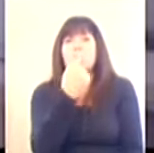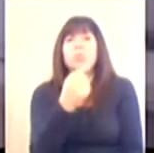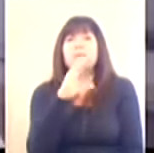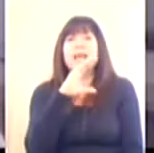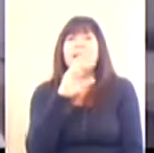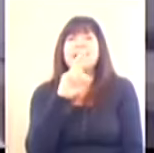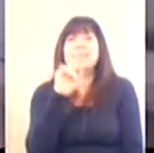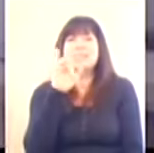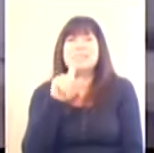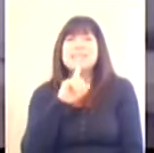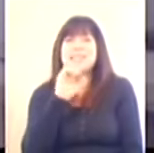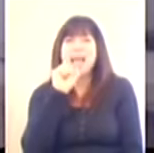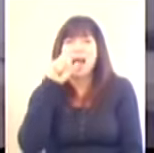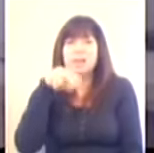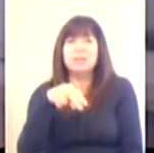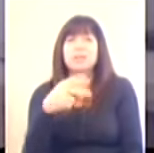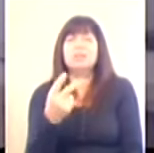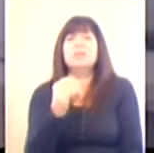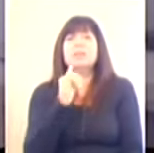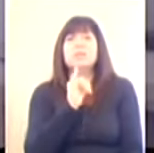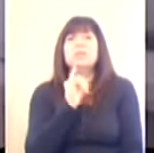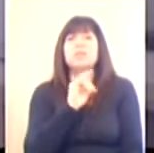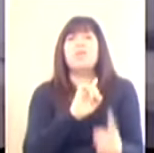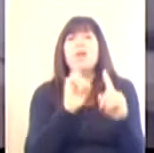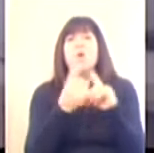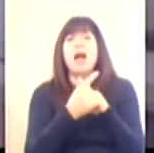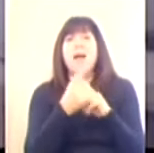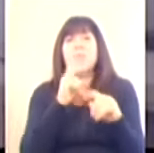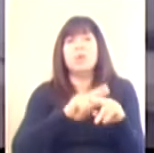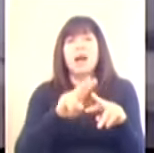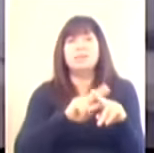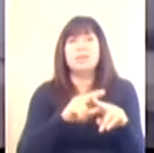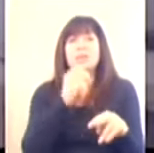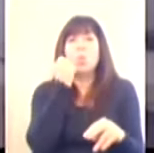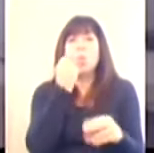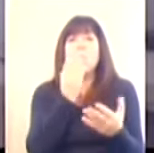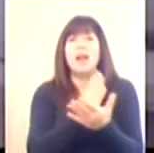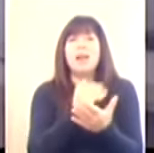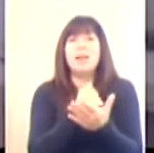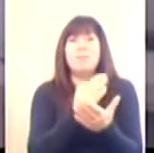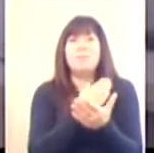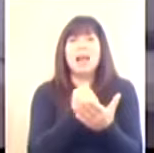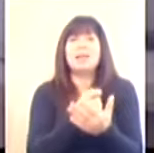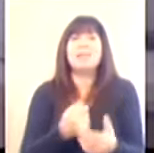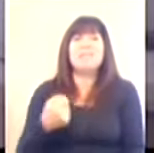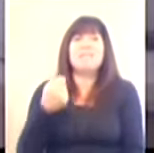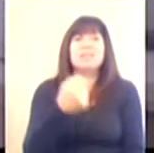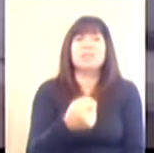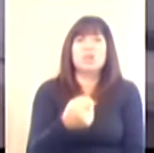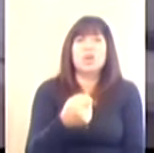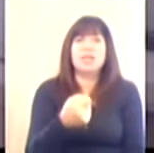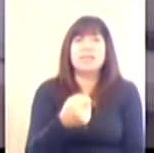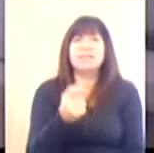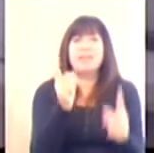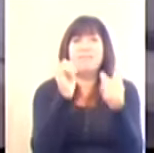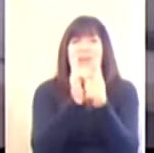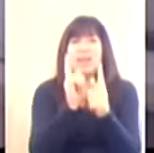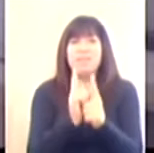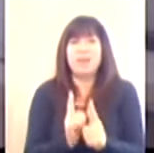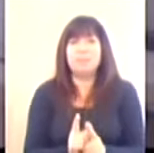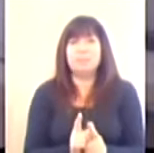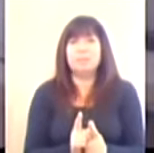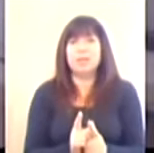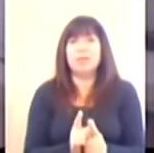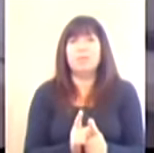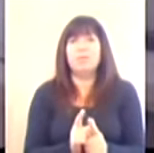Jorge Fríes, sobre los cambios que estamos haciendo, cuál es el plano, estrategia y las inversiones concretas. Muy breve, y lo